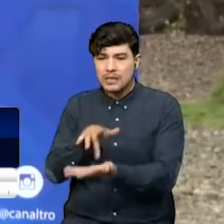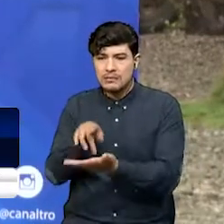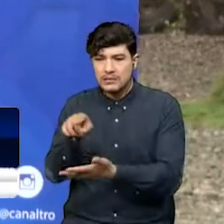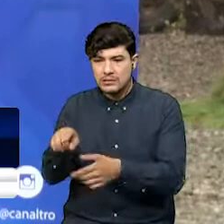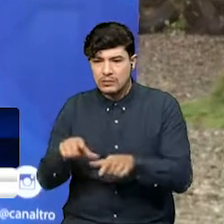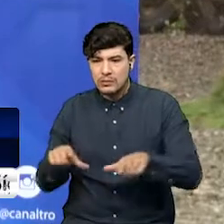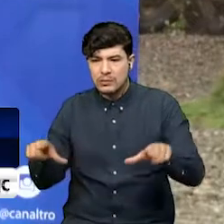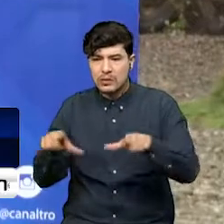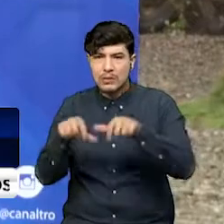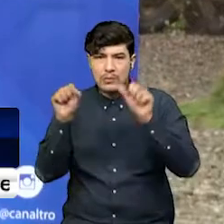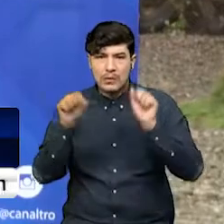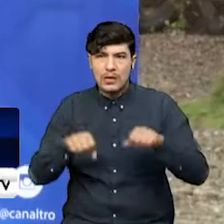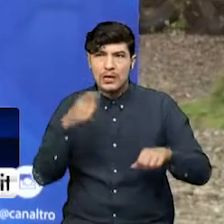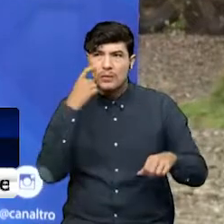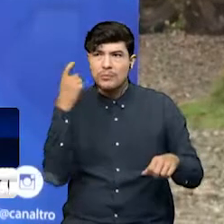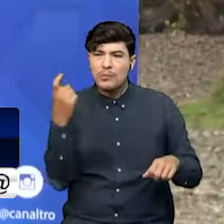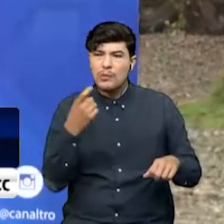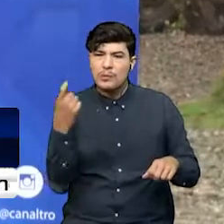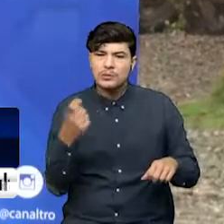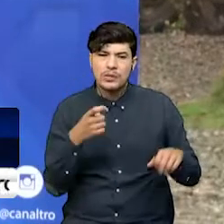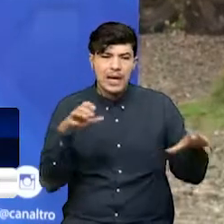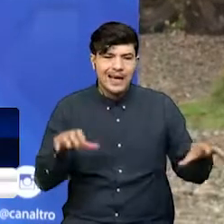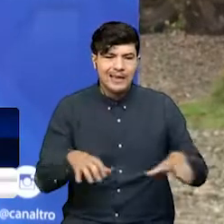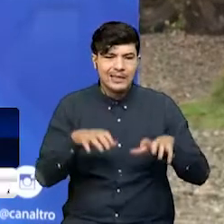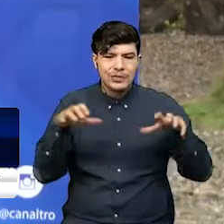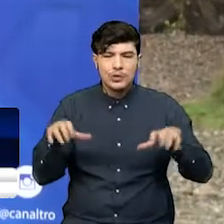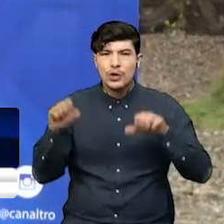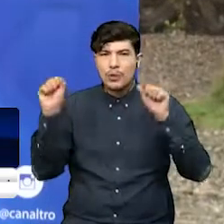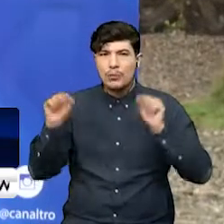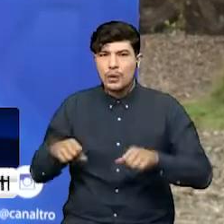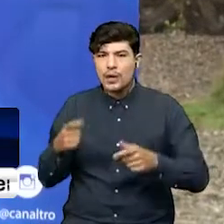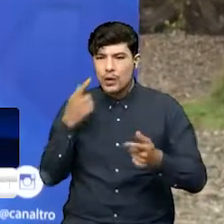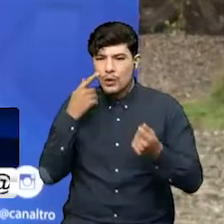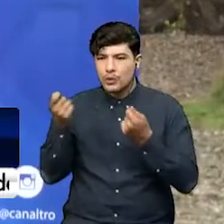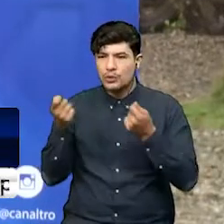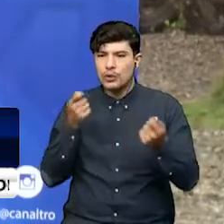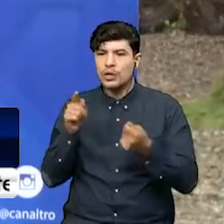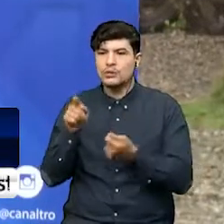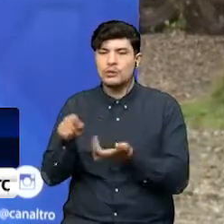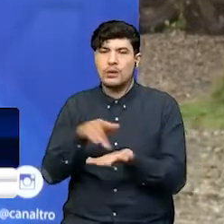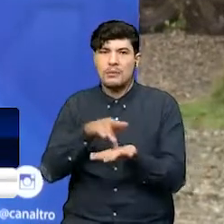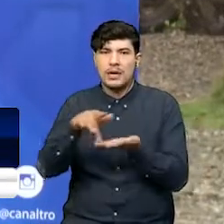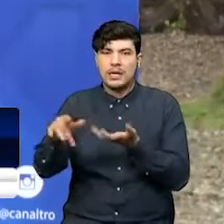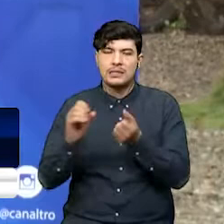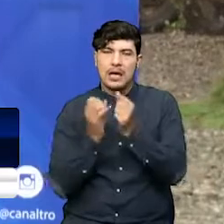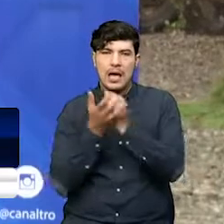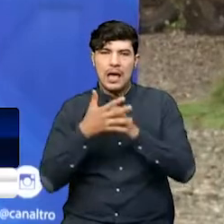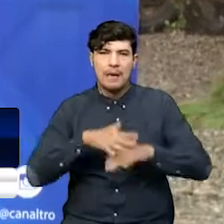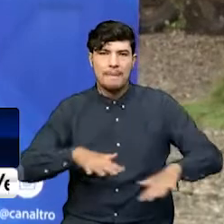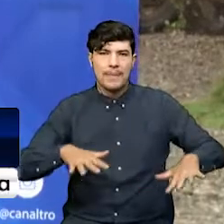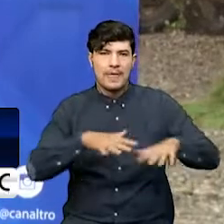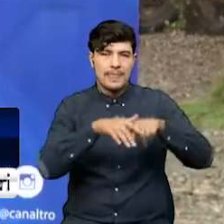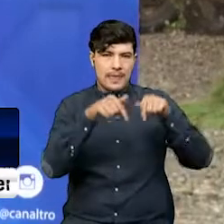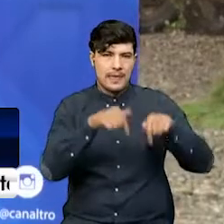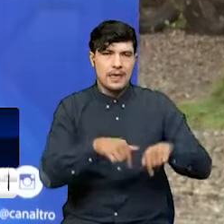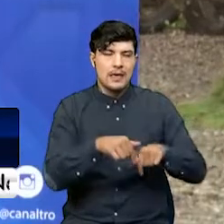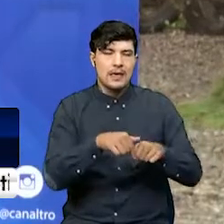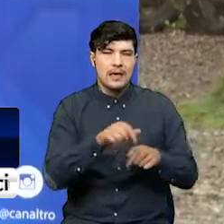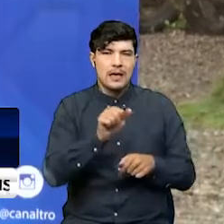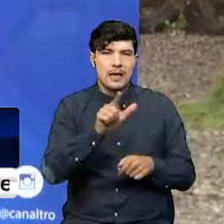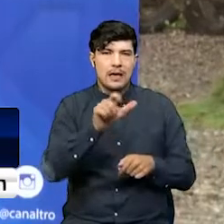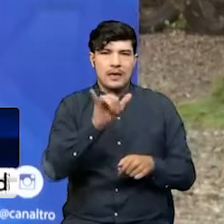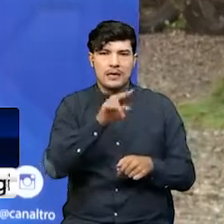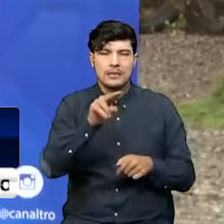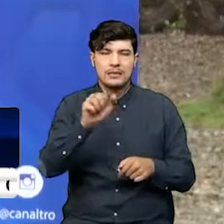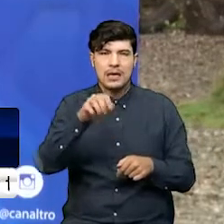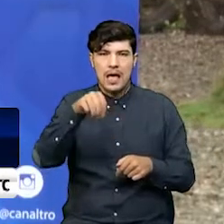para buscar acciones acciones concretas que puedan mitigar esta emergencia ambiental que se vive en este sector pero precisamente en el sector de